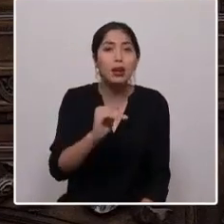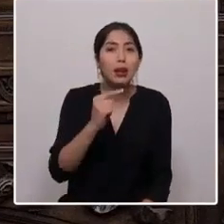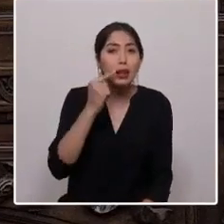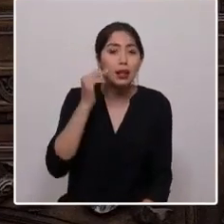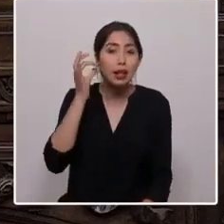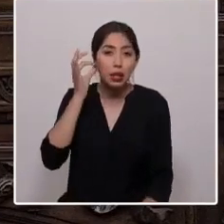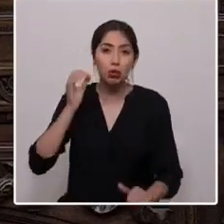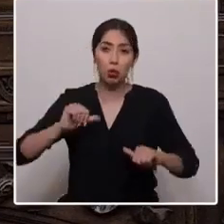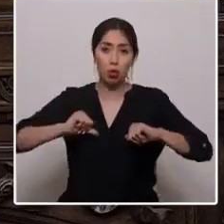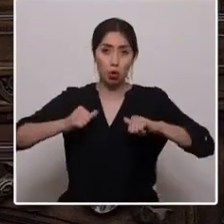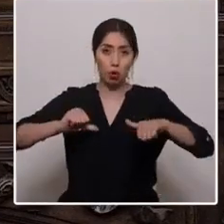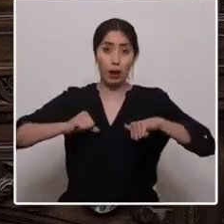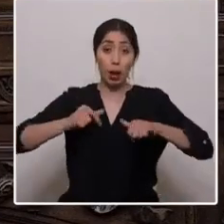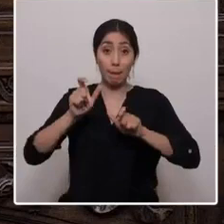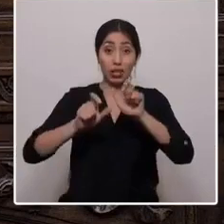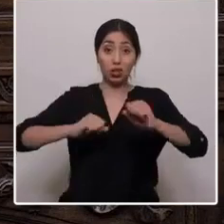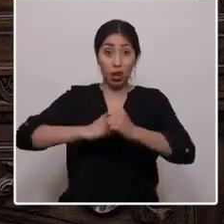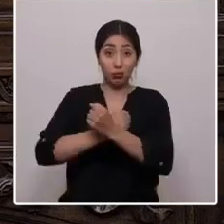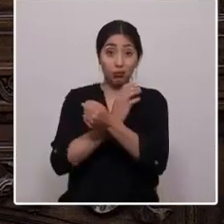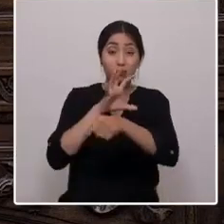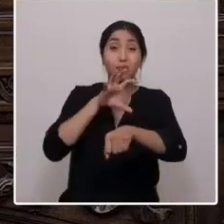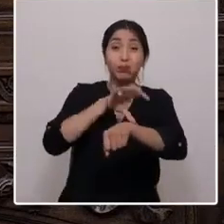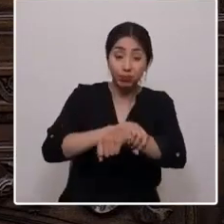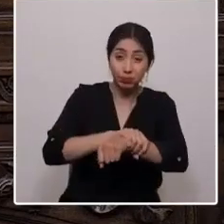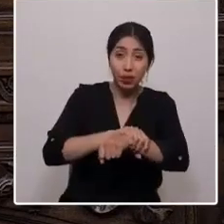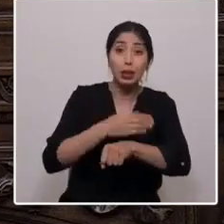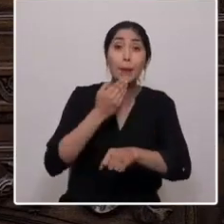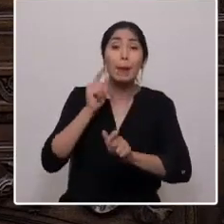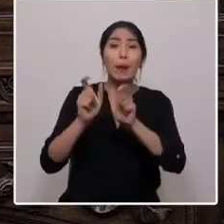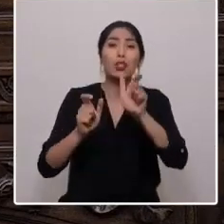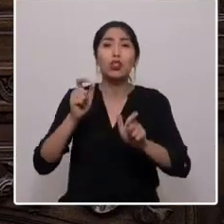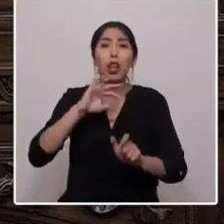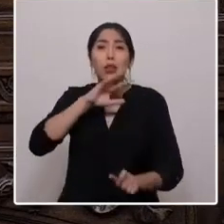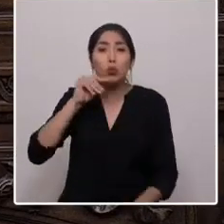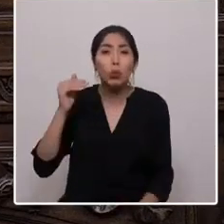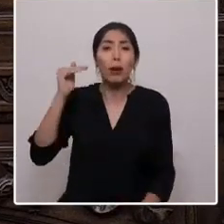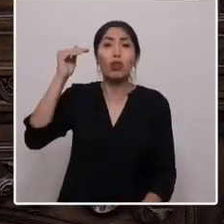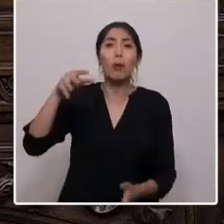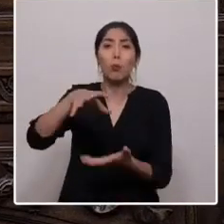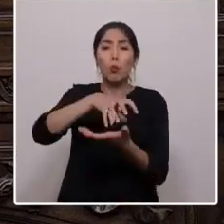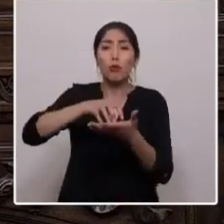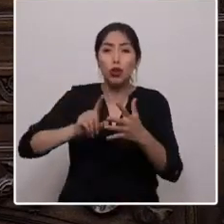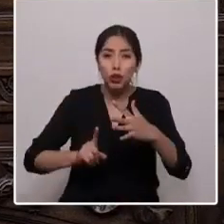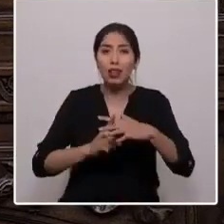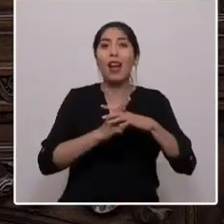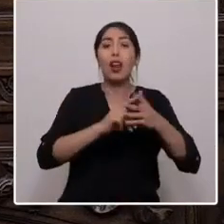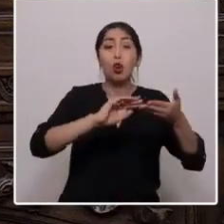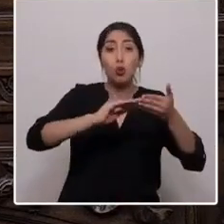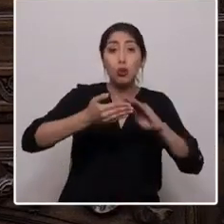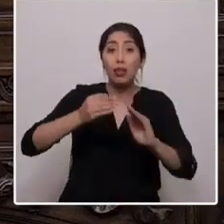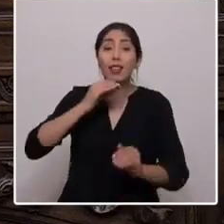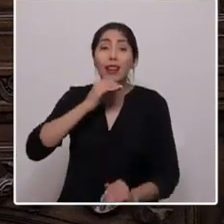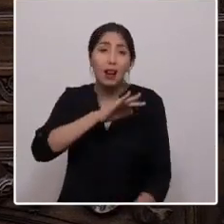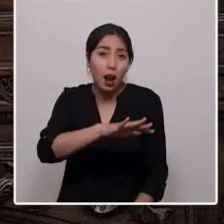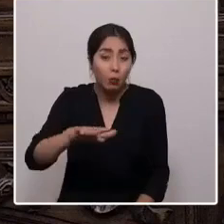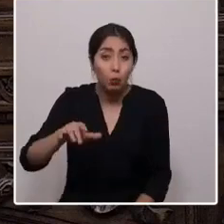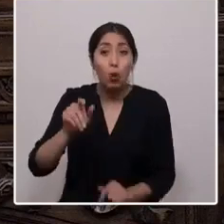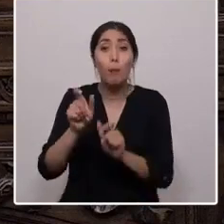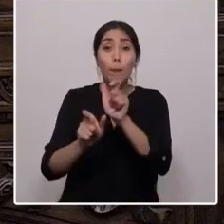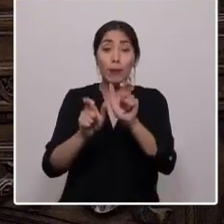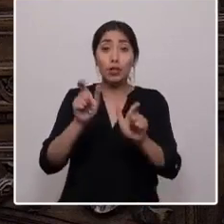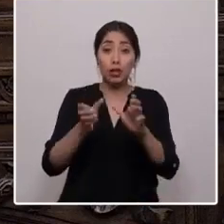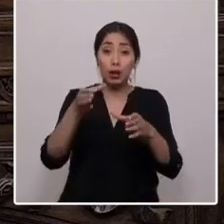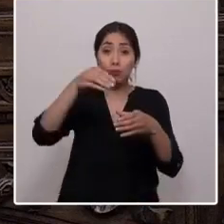las personas privadas de libertad a las personas mayores a los pueblos originarios a las comunidades rurales a las personas que pertenecen a las disidencias